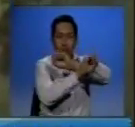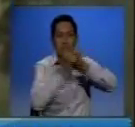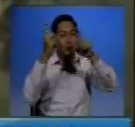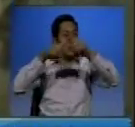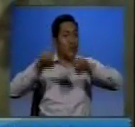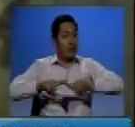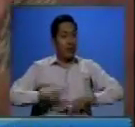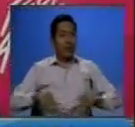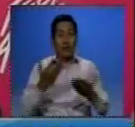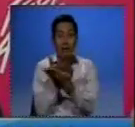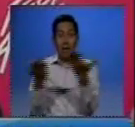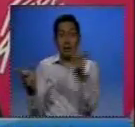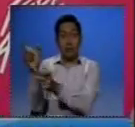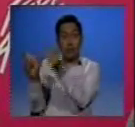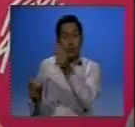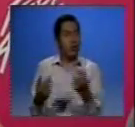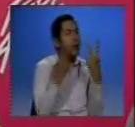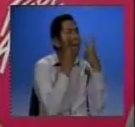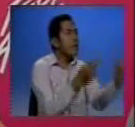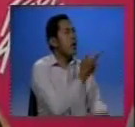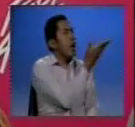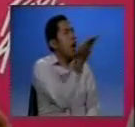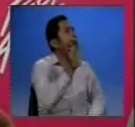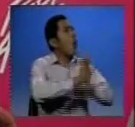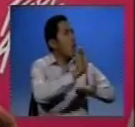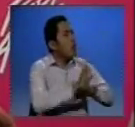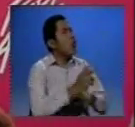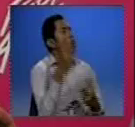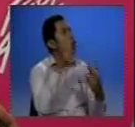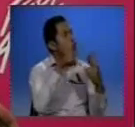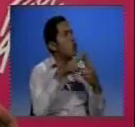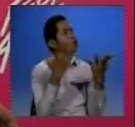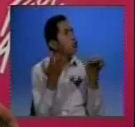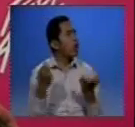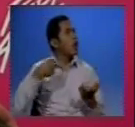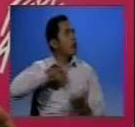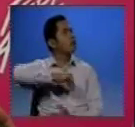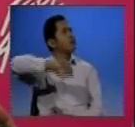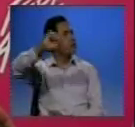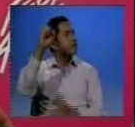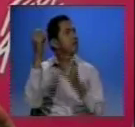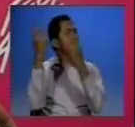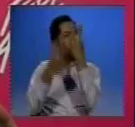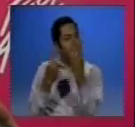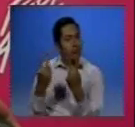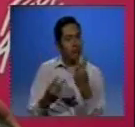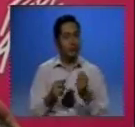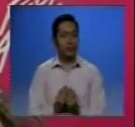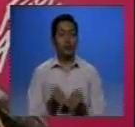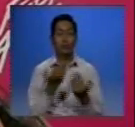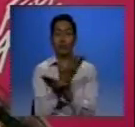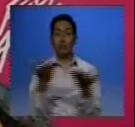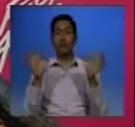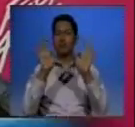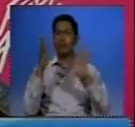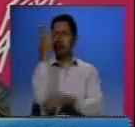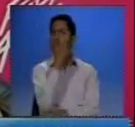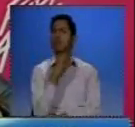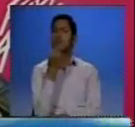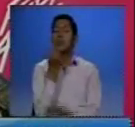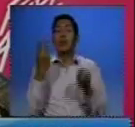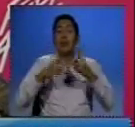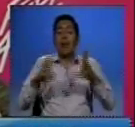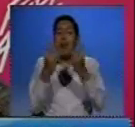potenciales en sus cuentas. Hemos visto en la última semana todo lo que están posteando, es increíble el contenido, pero también la